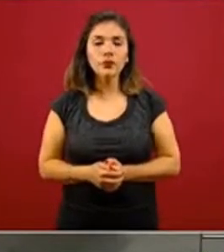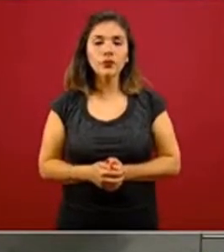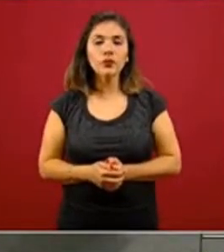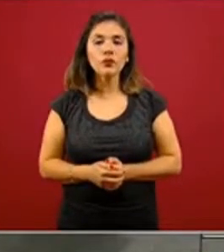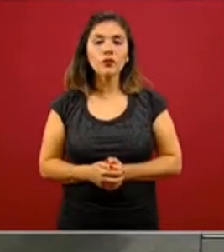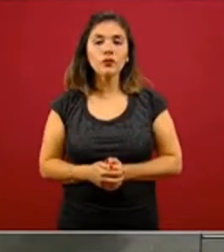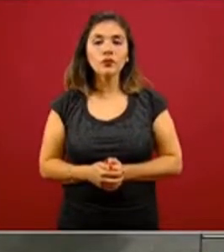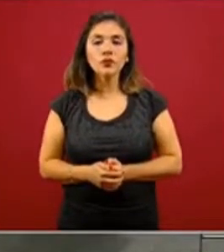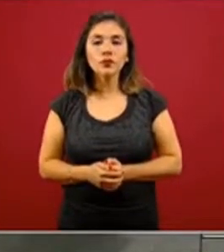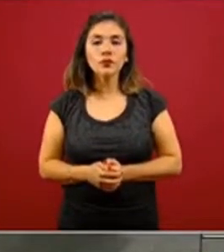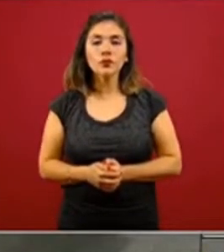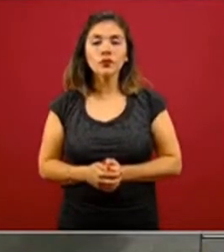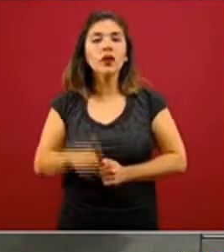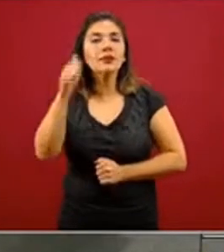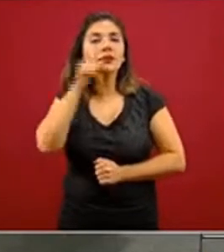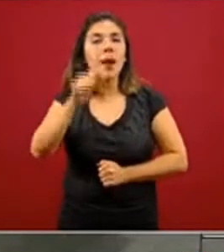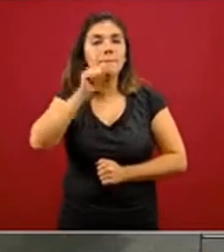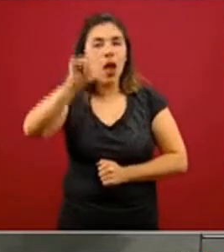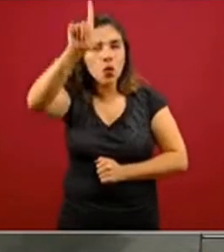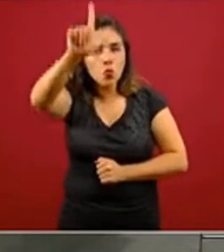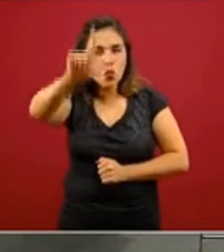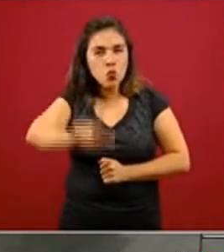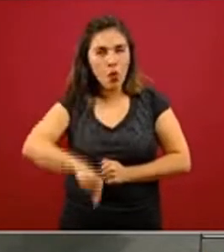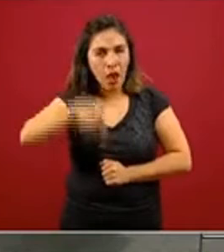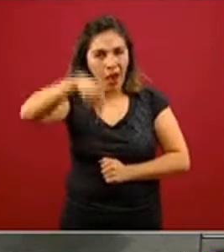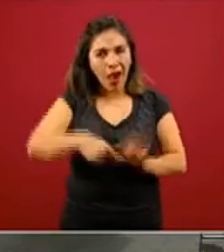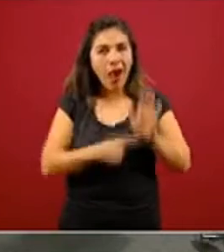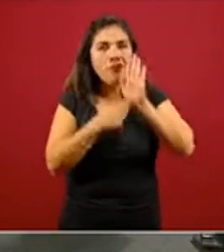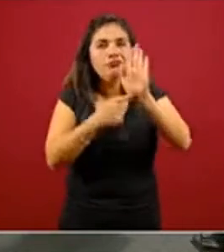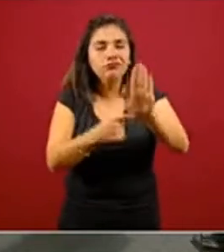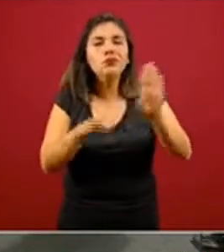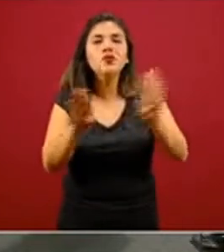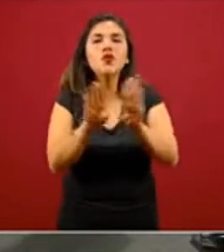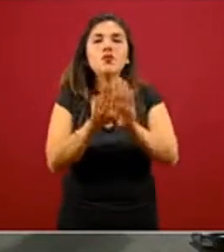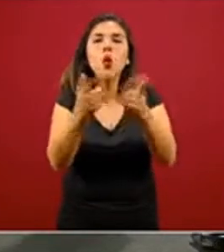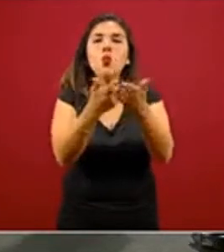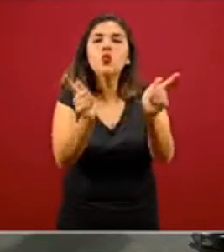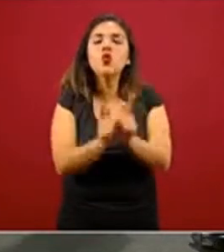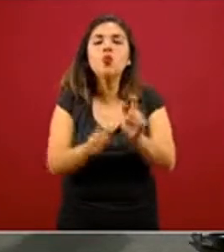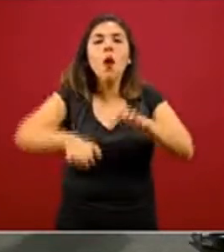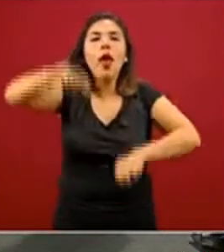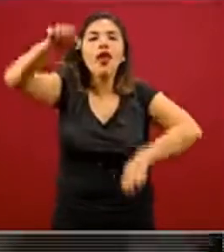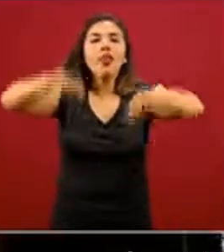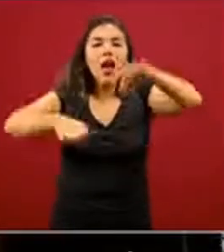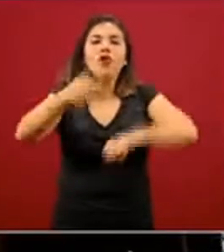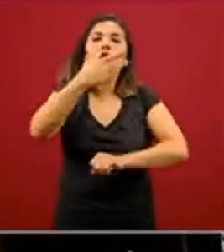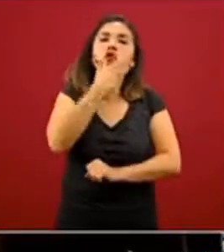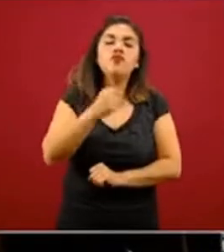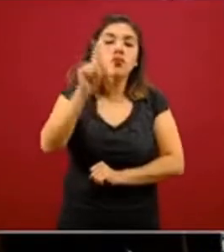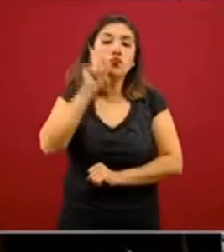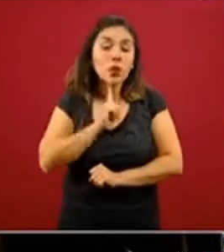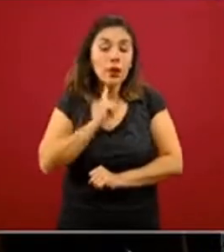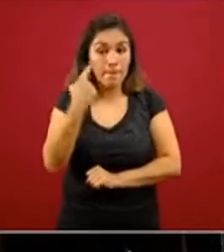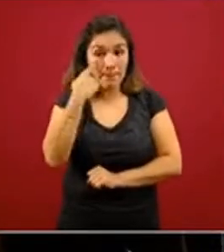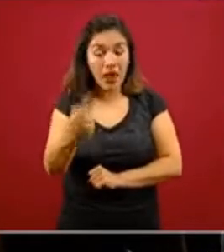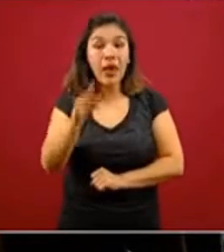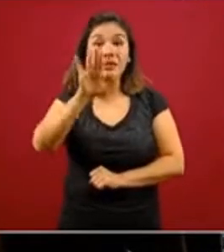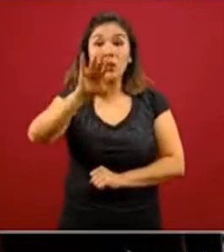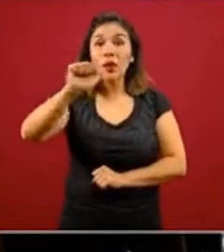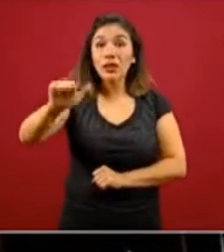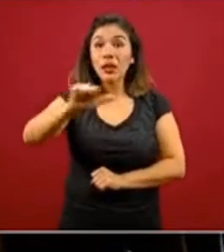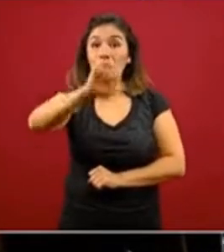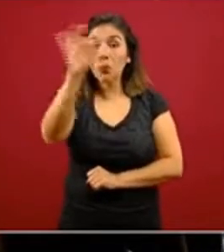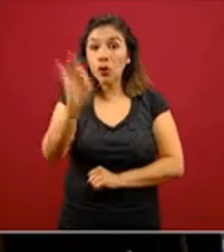gráficos que presentamos los lunes, que es precisamente la distribución por grupo de edad y sexo. 56% de los